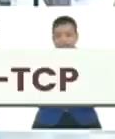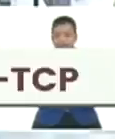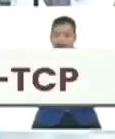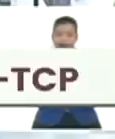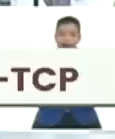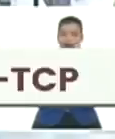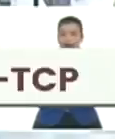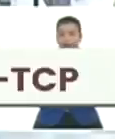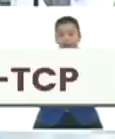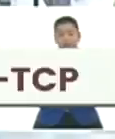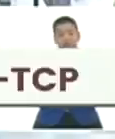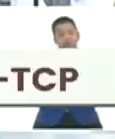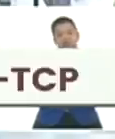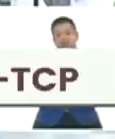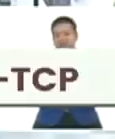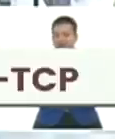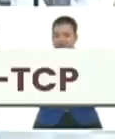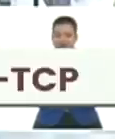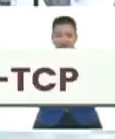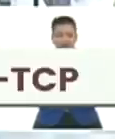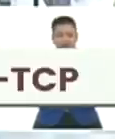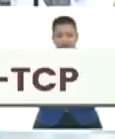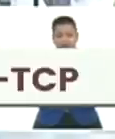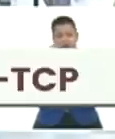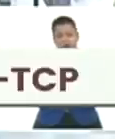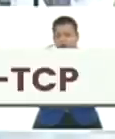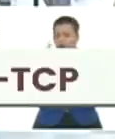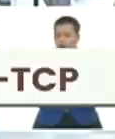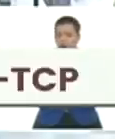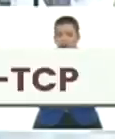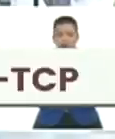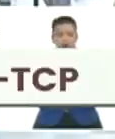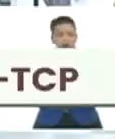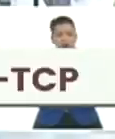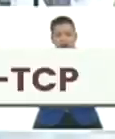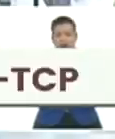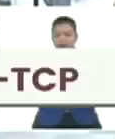cabe. La CELAC